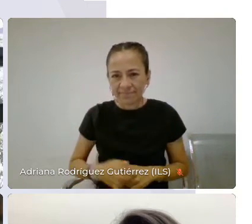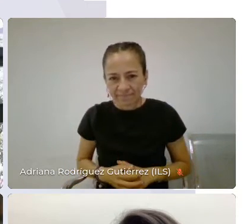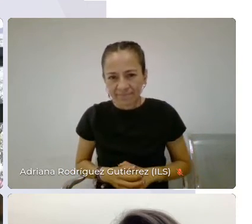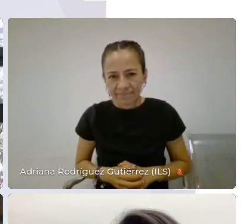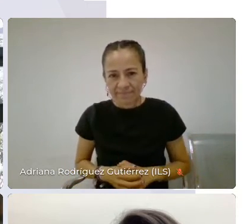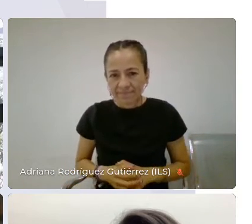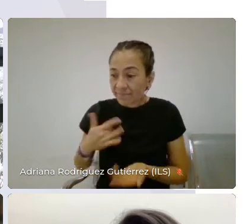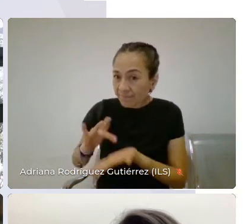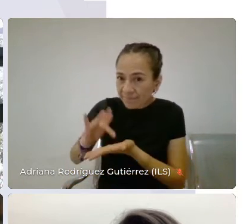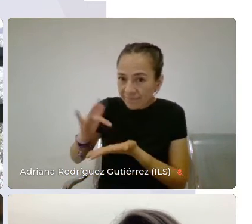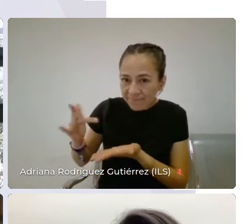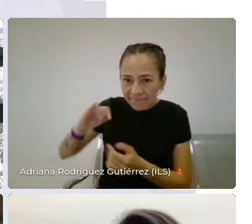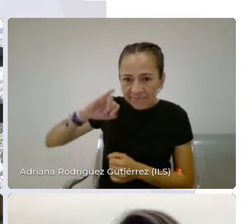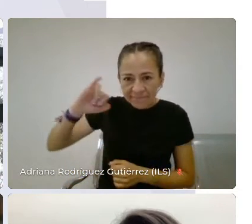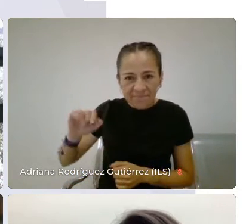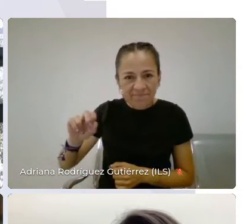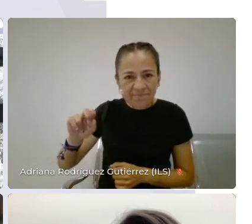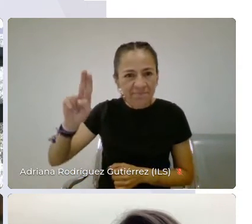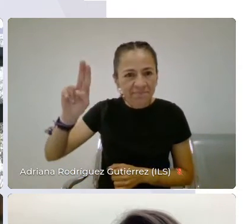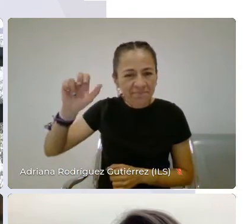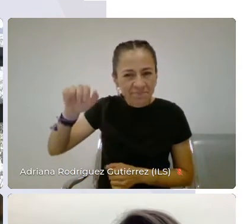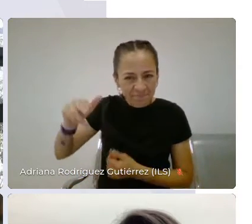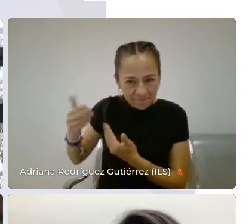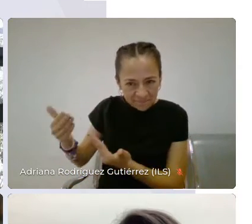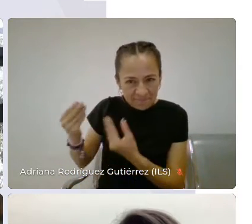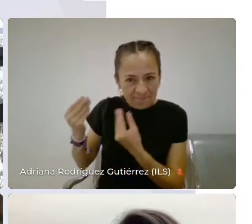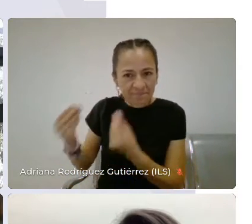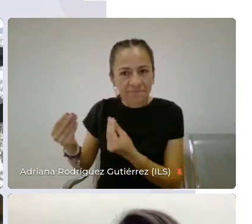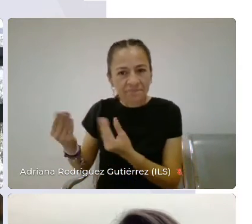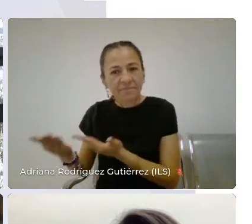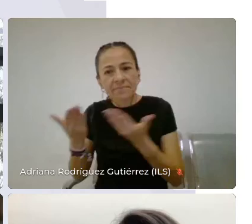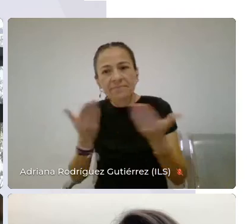Muchas gracias, Juan. Vamos ahora con Hanna.